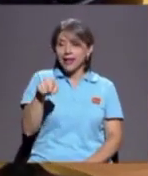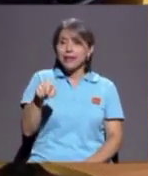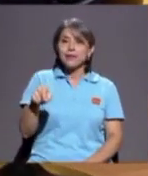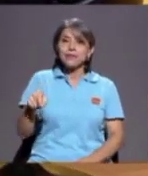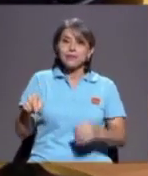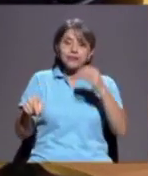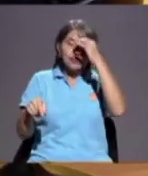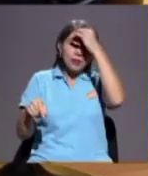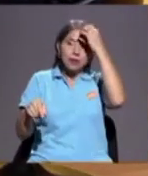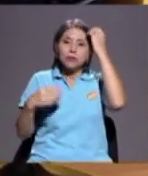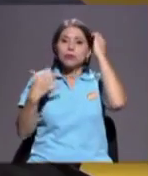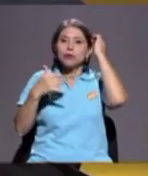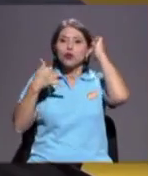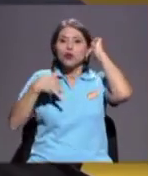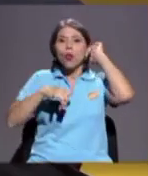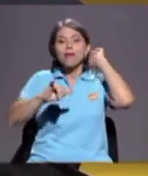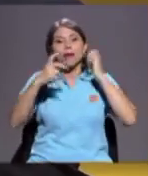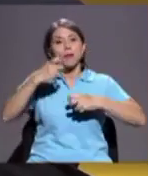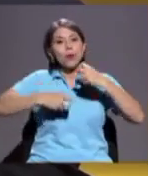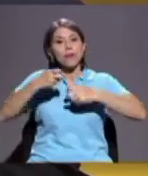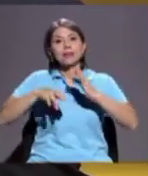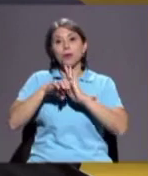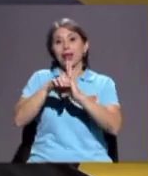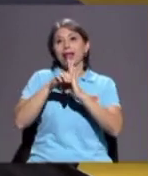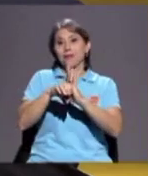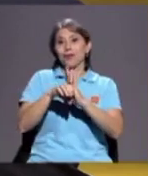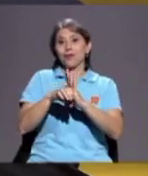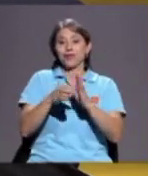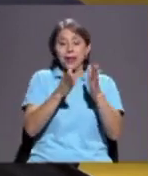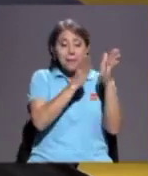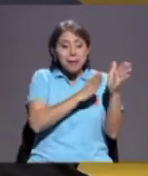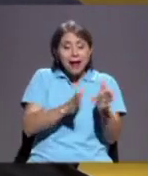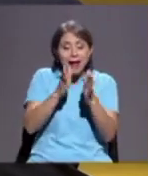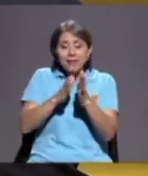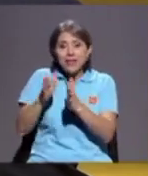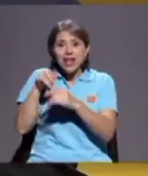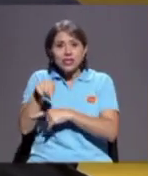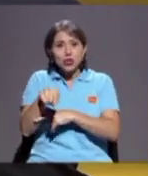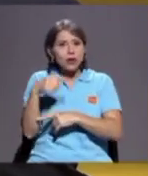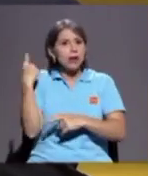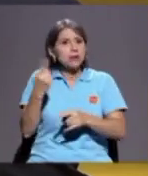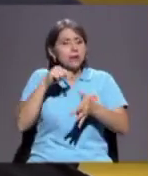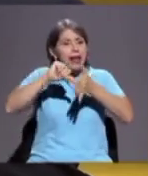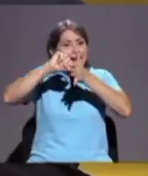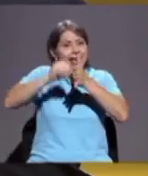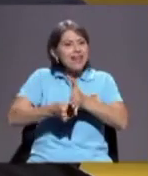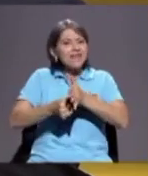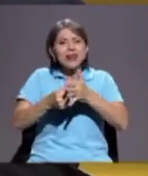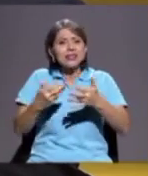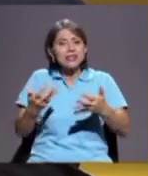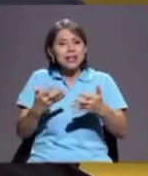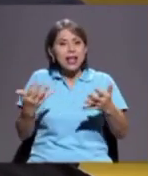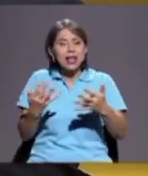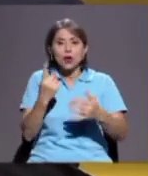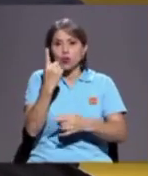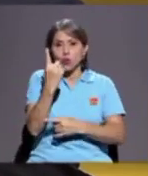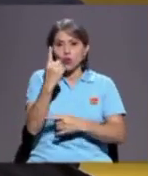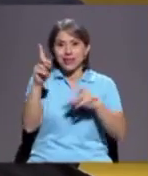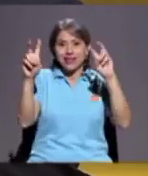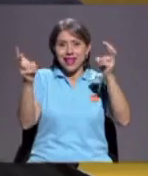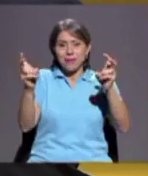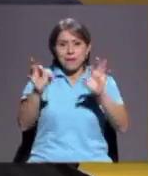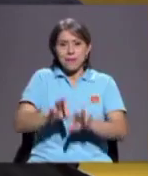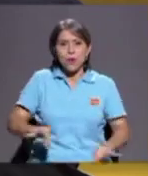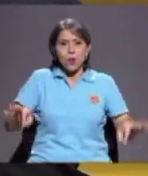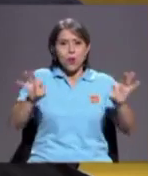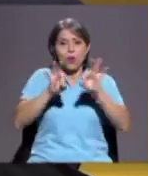los problemas todavía están presentes. Por ejemplo, en el caso de la planificación se hacía mucho énfasis en un aspecto muy importante que es el tema de los